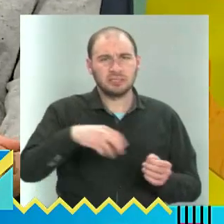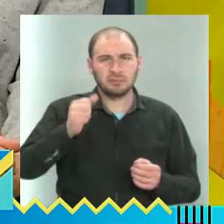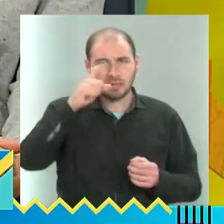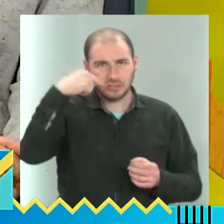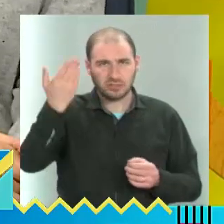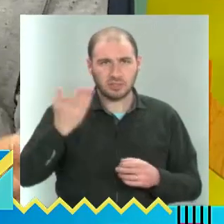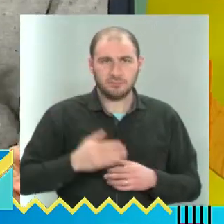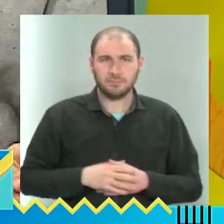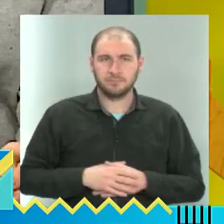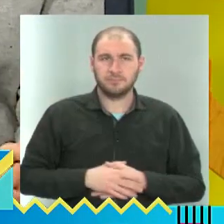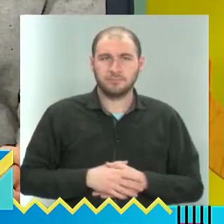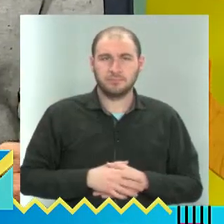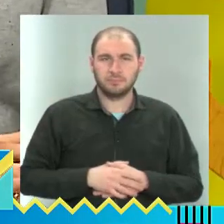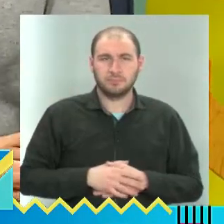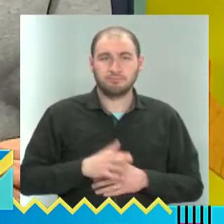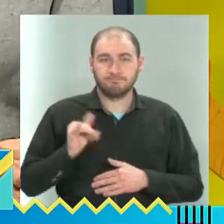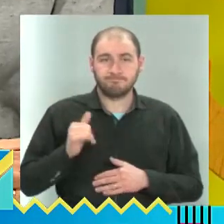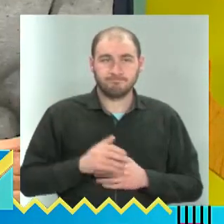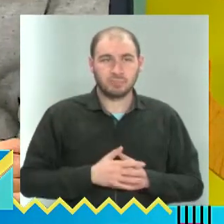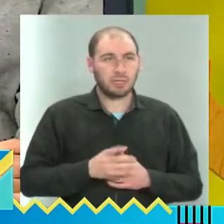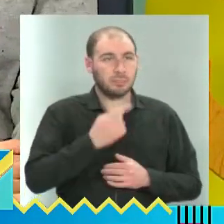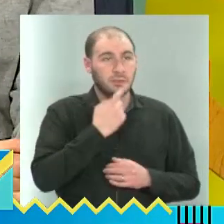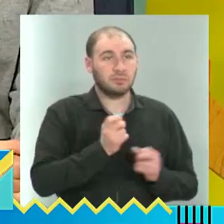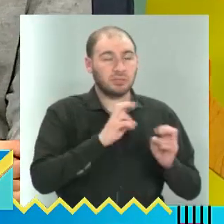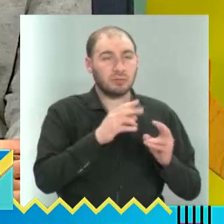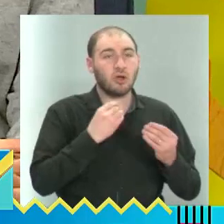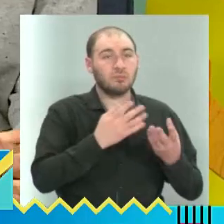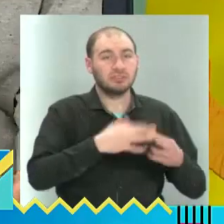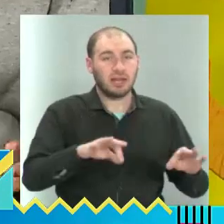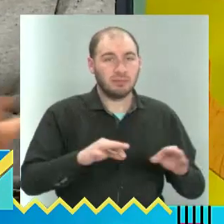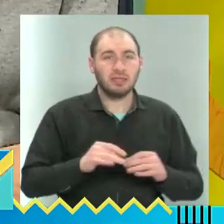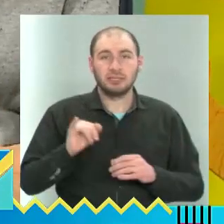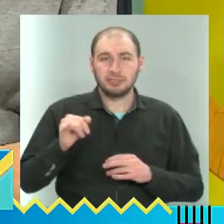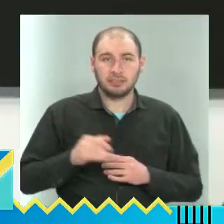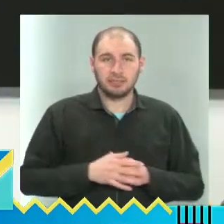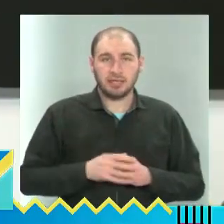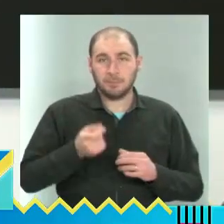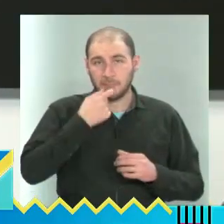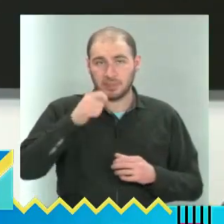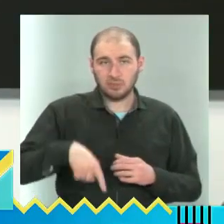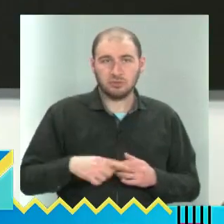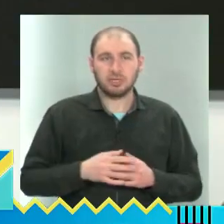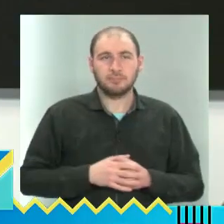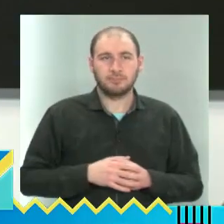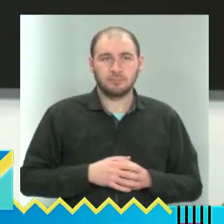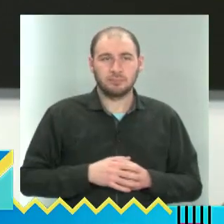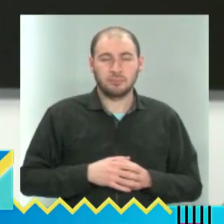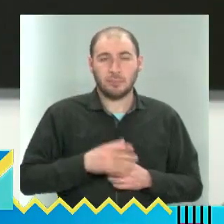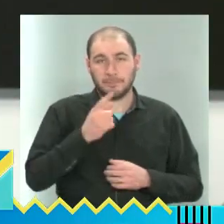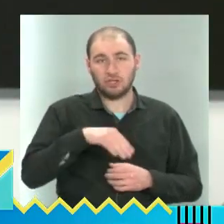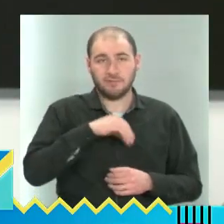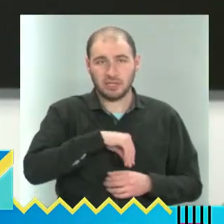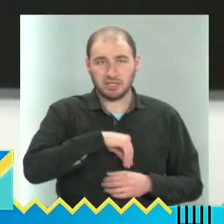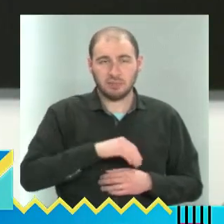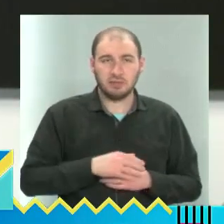exterior? Sí, pregunto a nivel de cómo es el rescate en ese... Sí, hemos tenido tanto a nivel provincial, víctimas